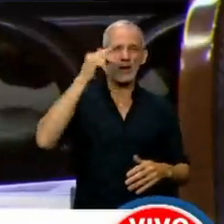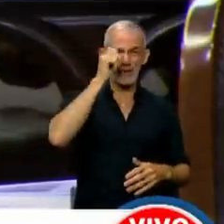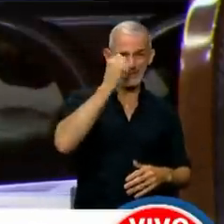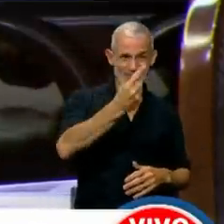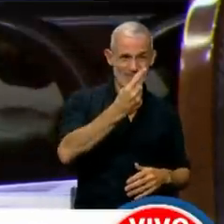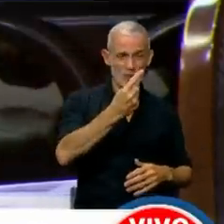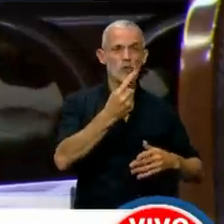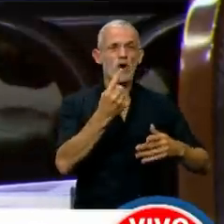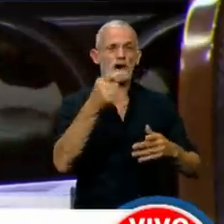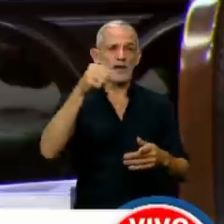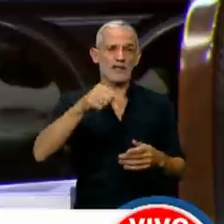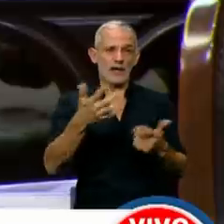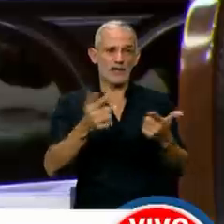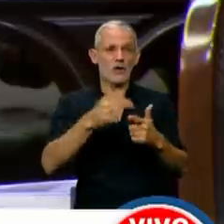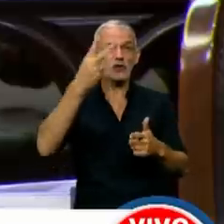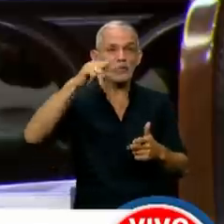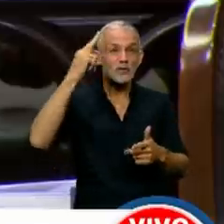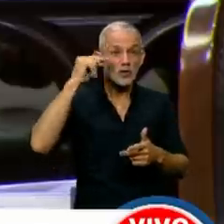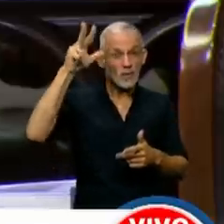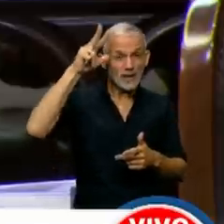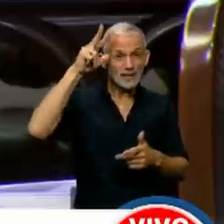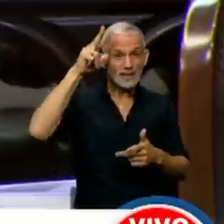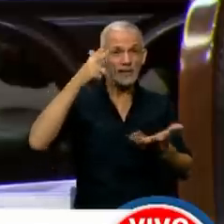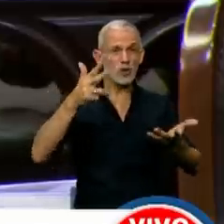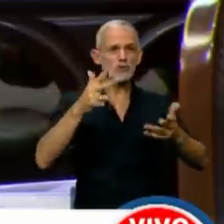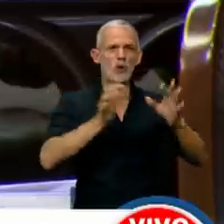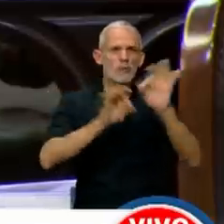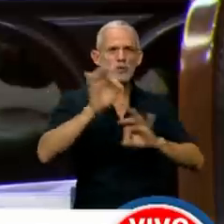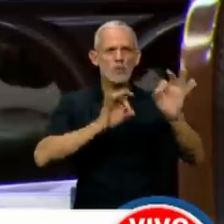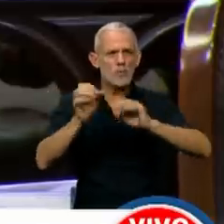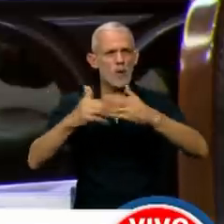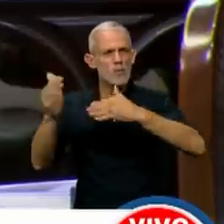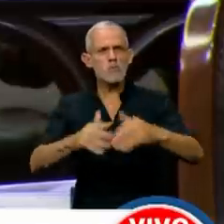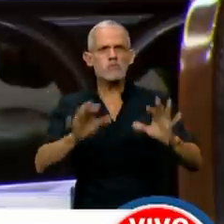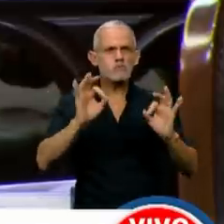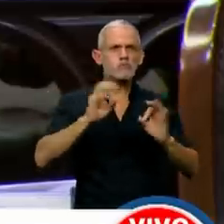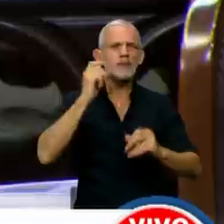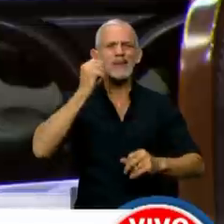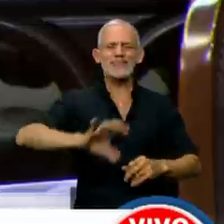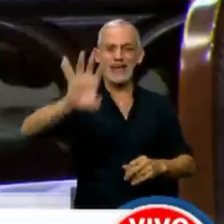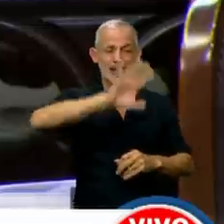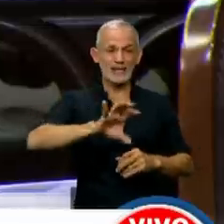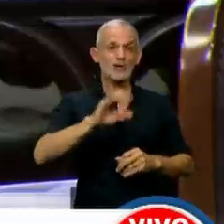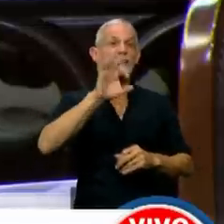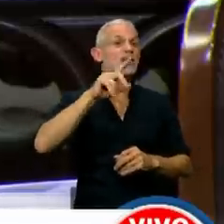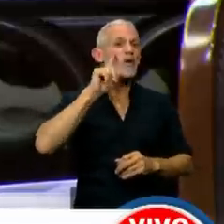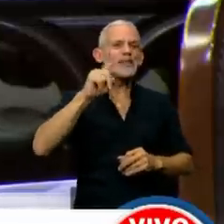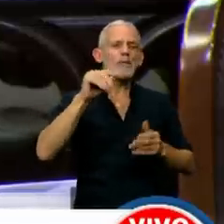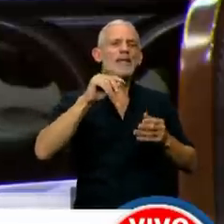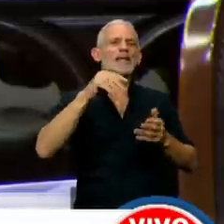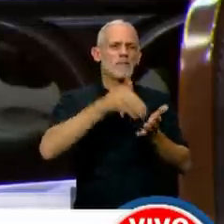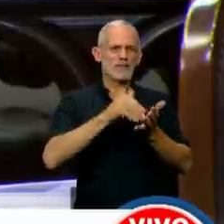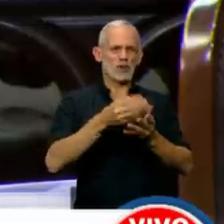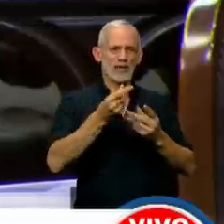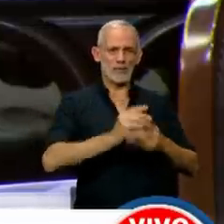tuvimos más de 298 proyectos y obras ejecutados la provincia de entre ríos más de 50 mil millones de